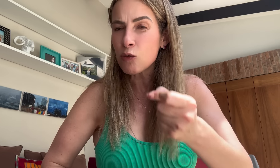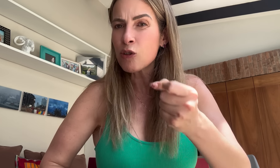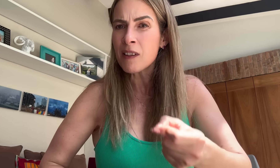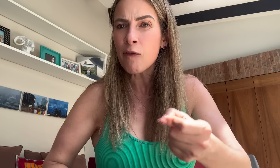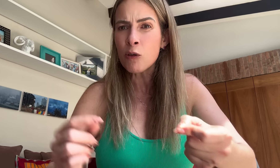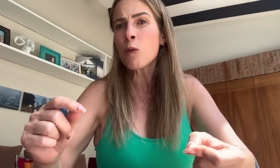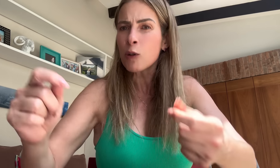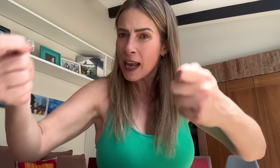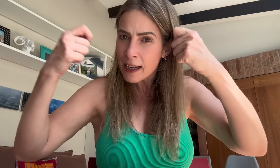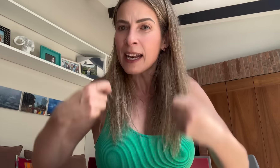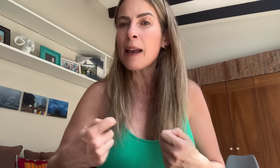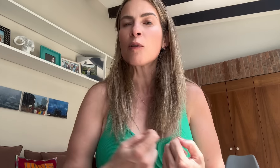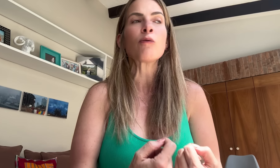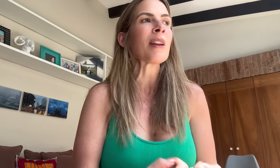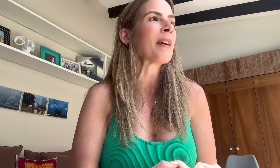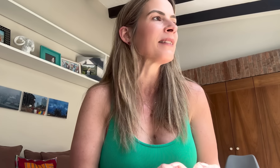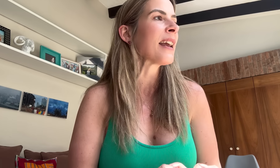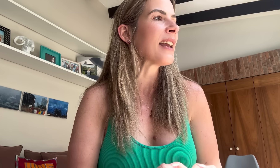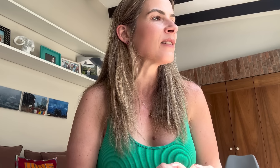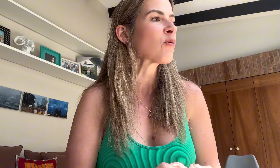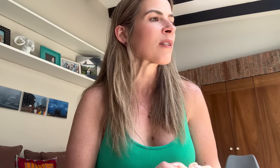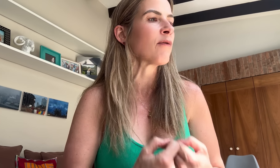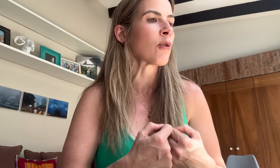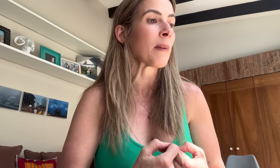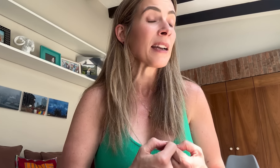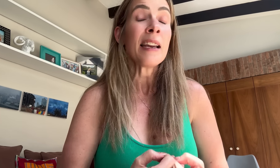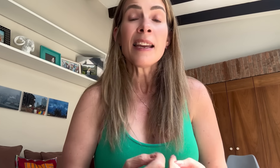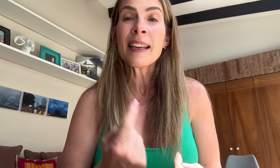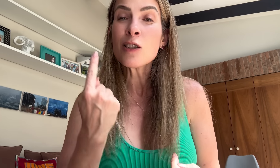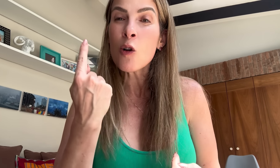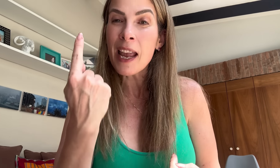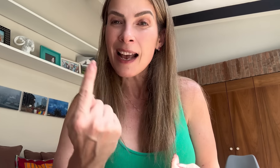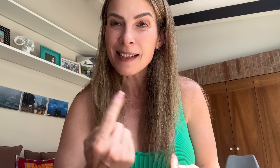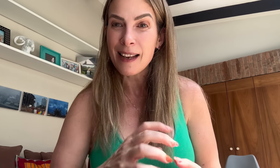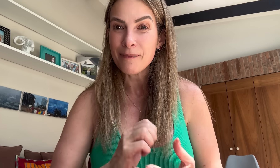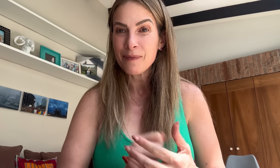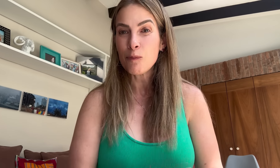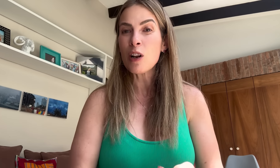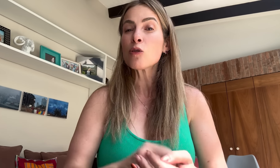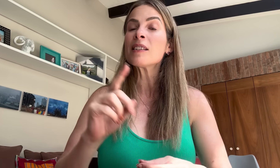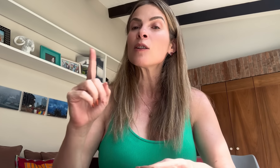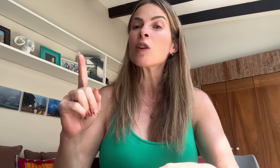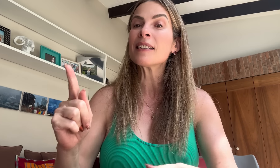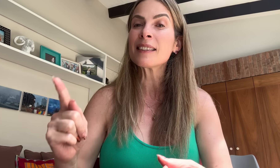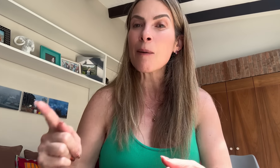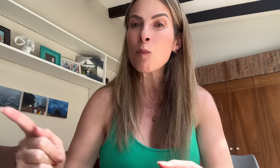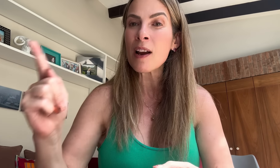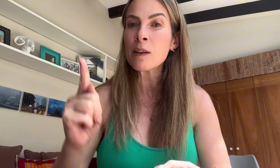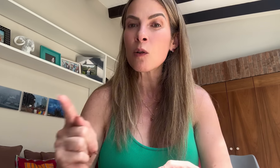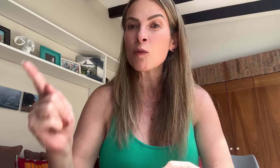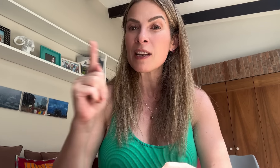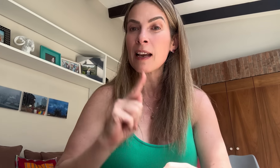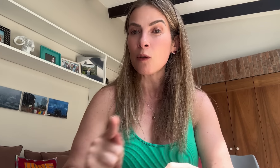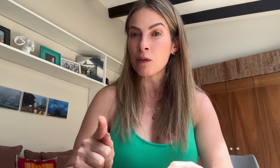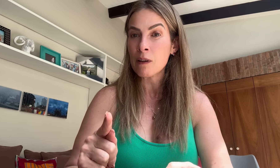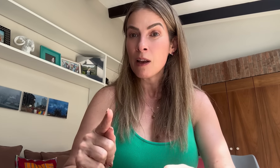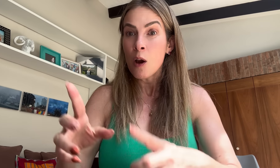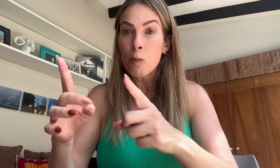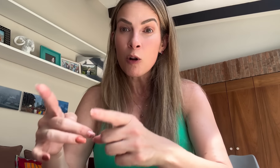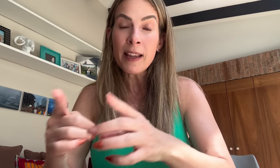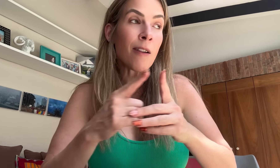esa discusión de fondo porque él cree profundamente en su reforma. ¿Y qué es lo que hace? Por eso les digo que es tan buen